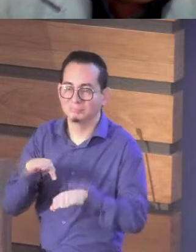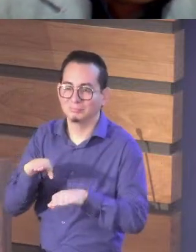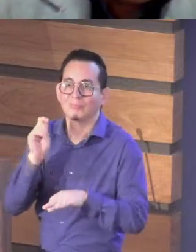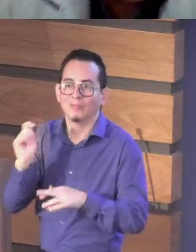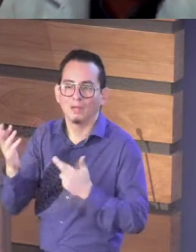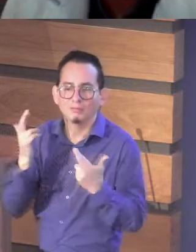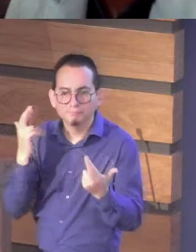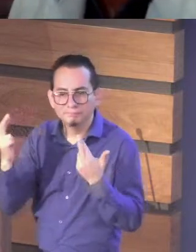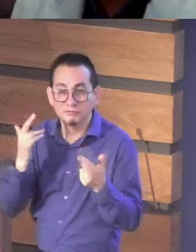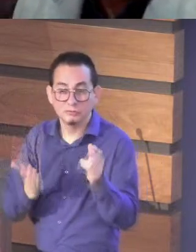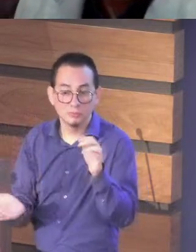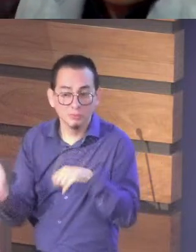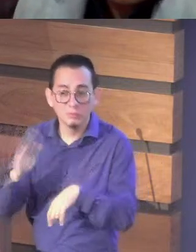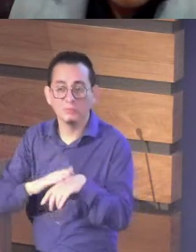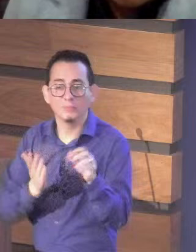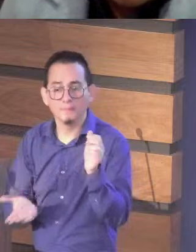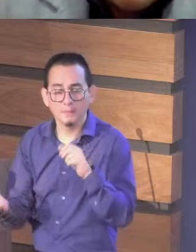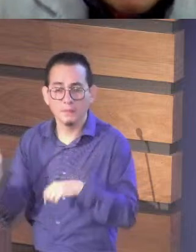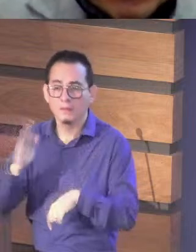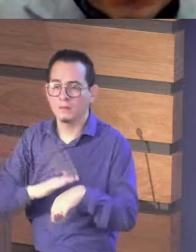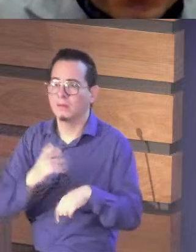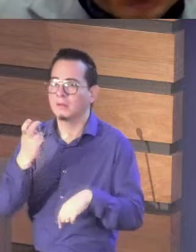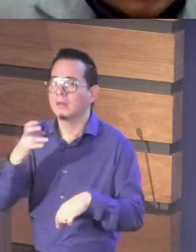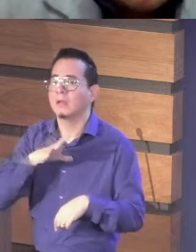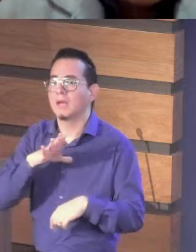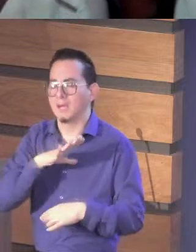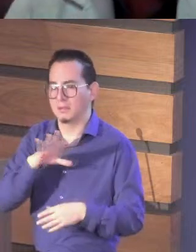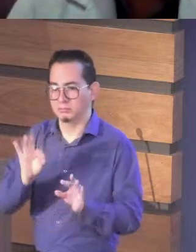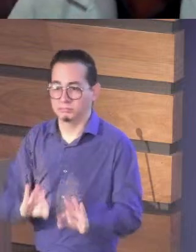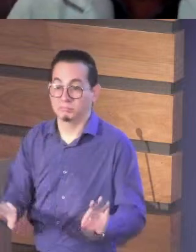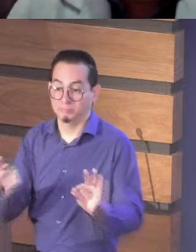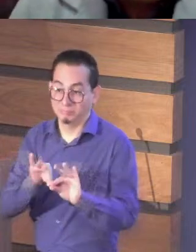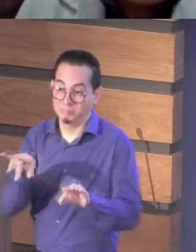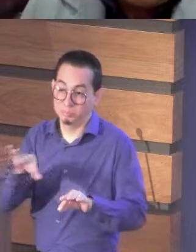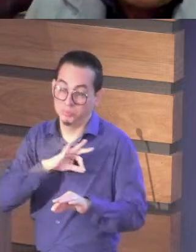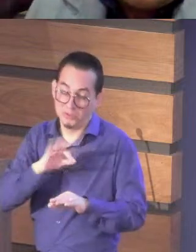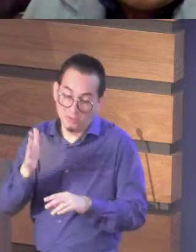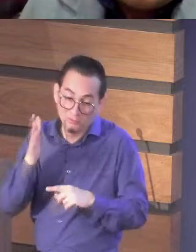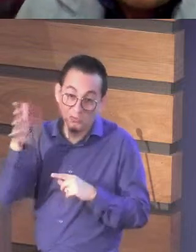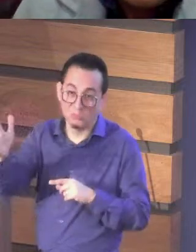desencadene una hipoacusia. Siguiente.